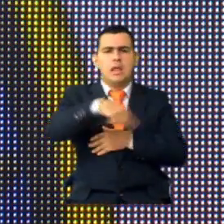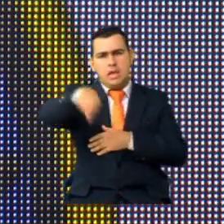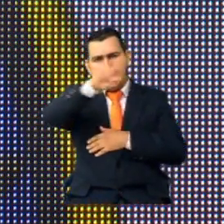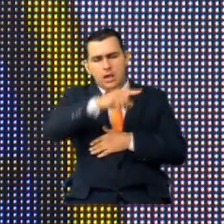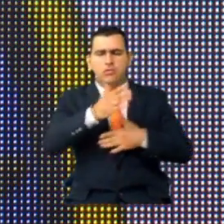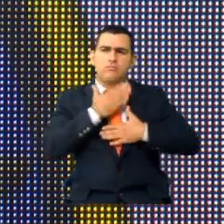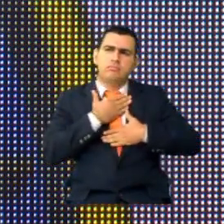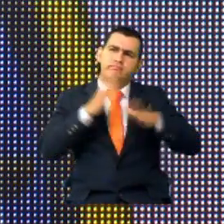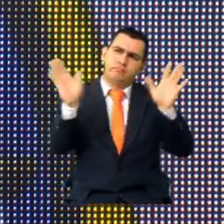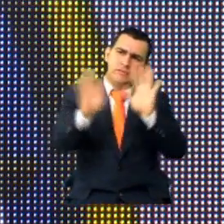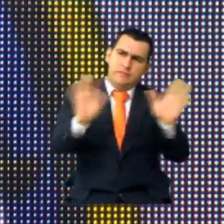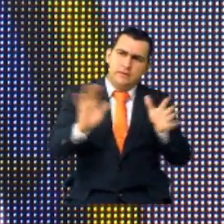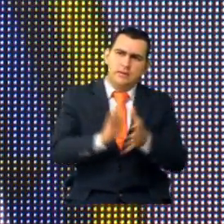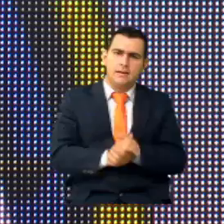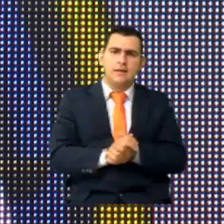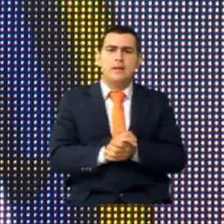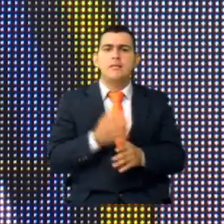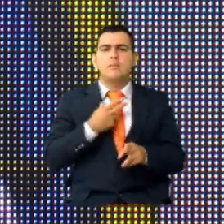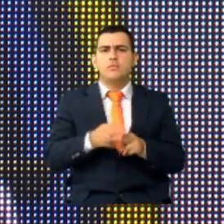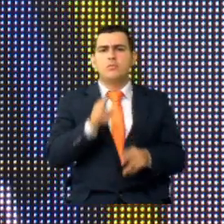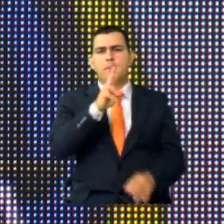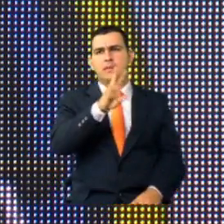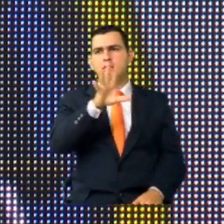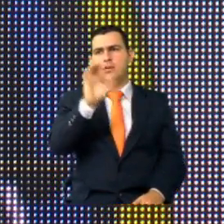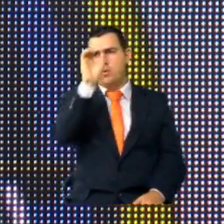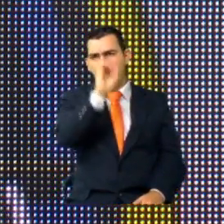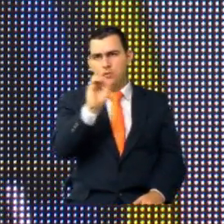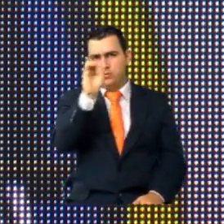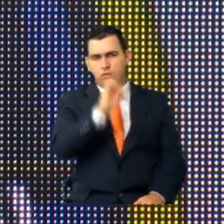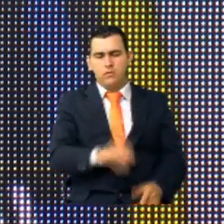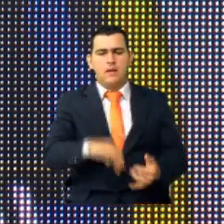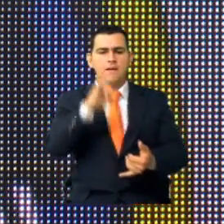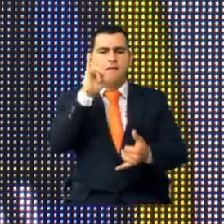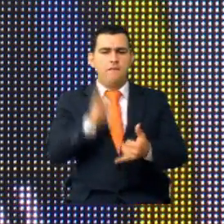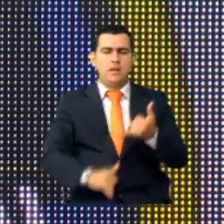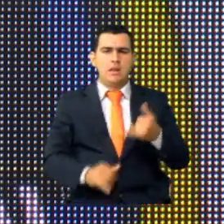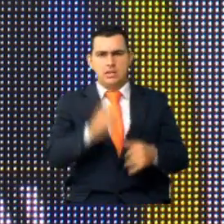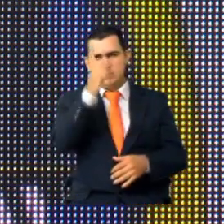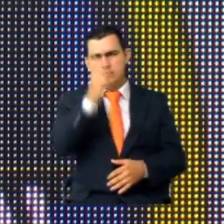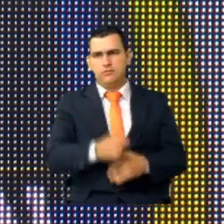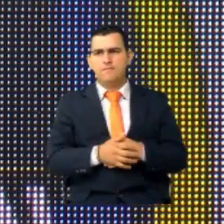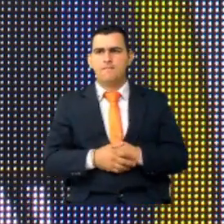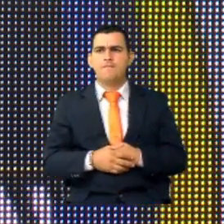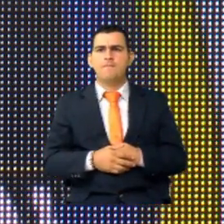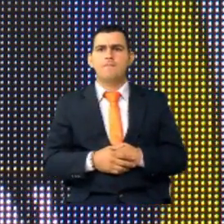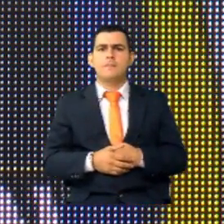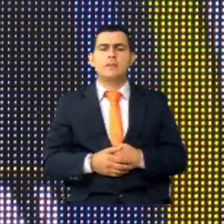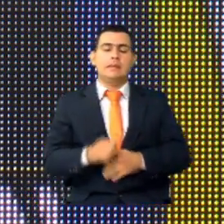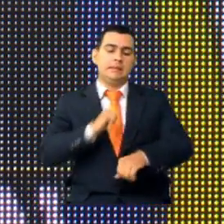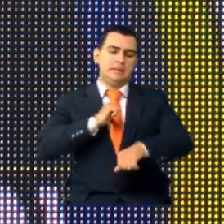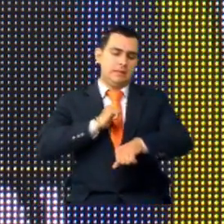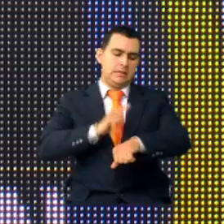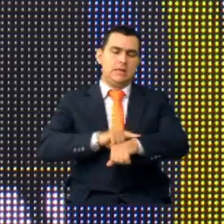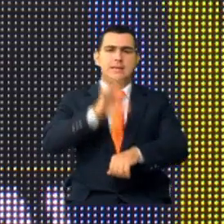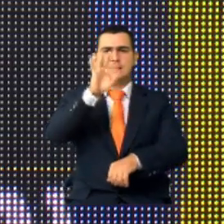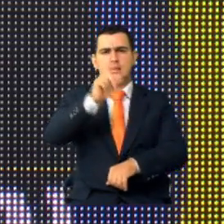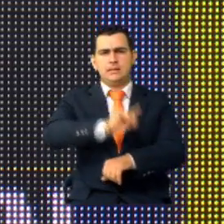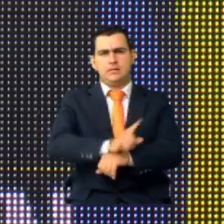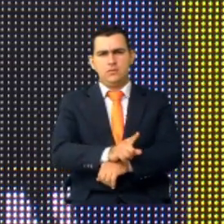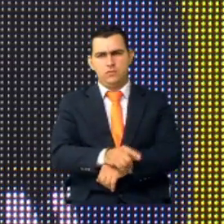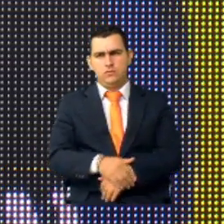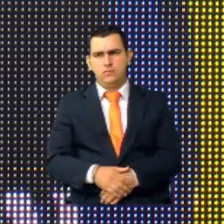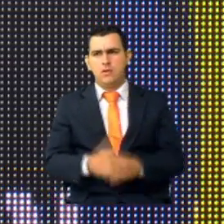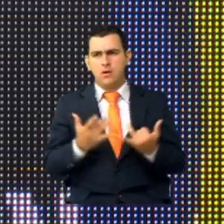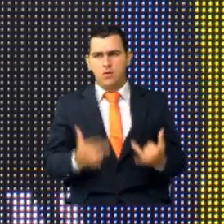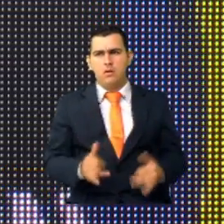electores, quienes este 25 de octubre tomarán su decisión final. Para ello tendrán 30 segundos. Iniciamos con el candidato